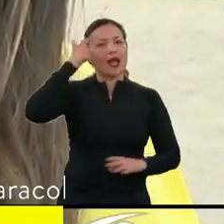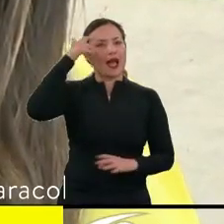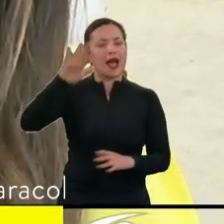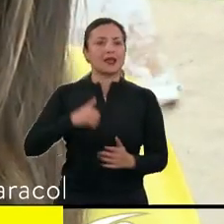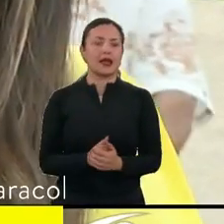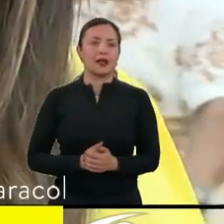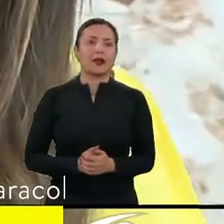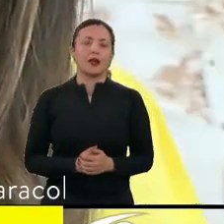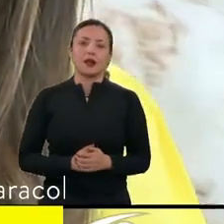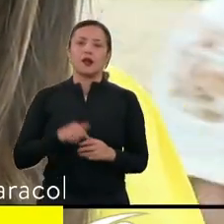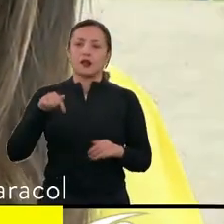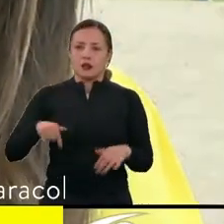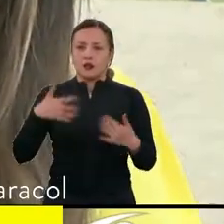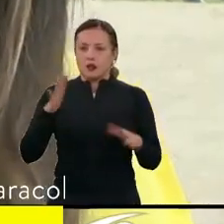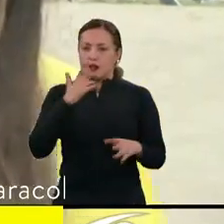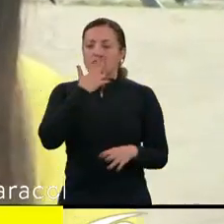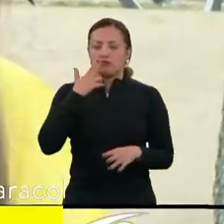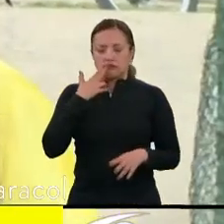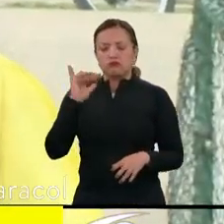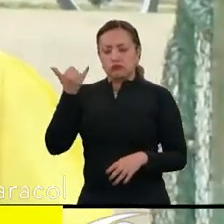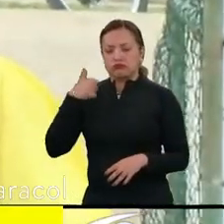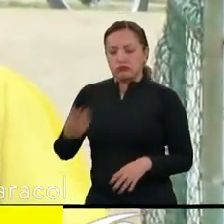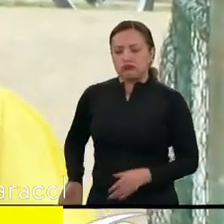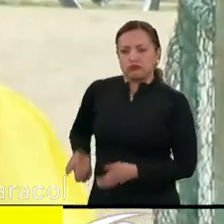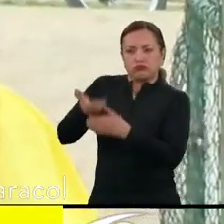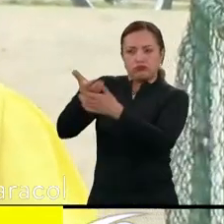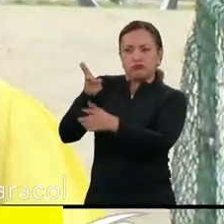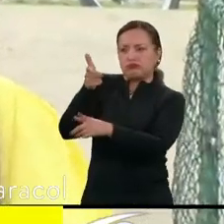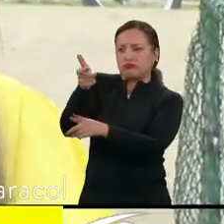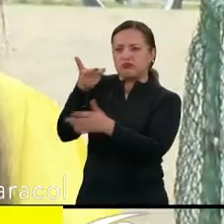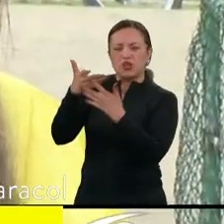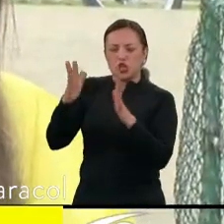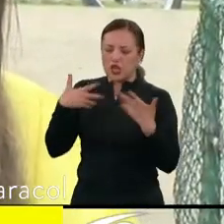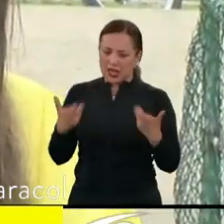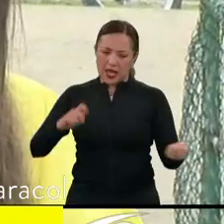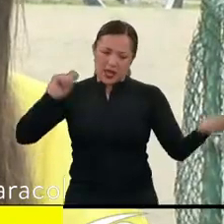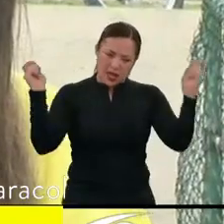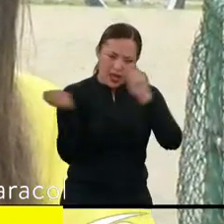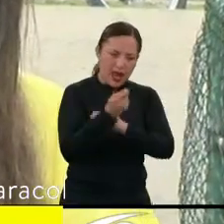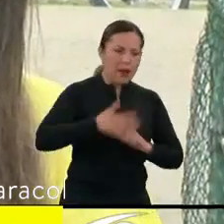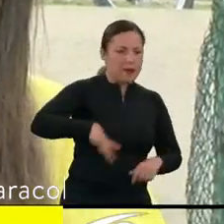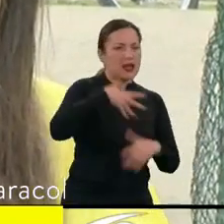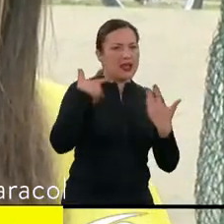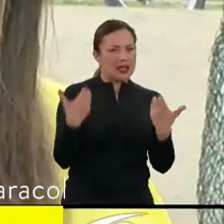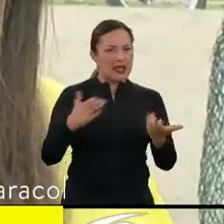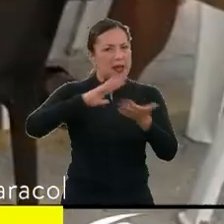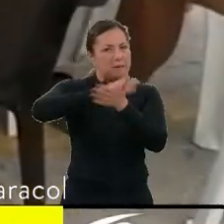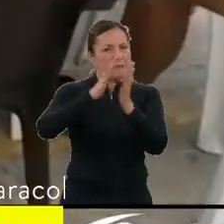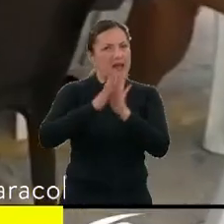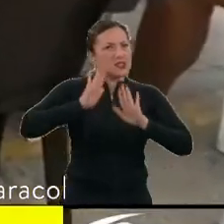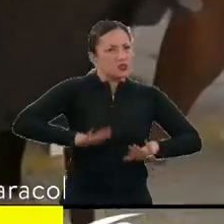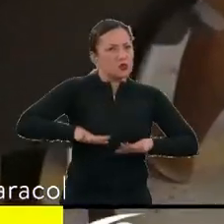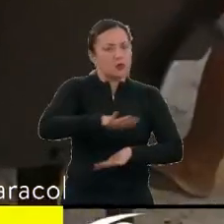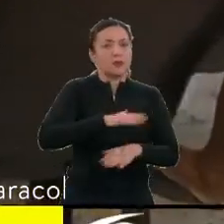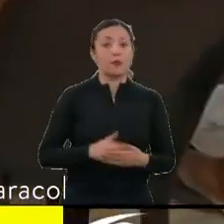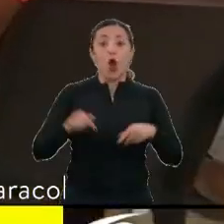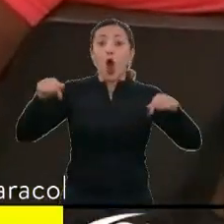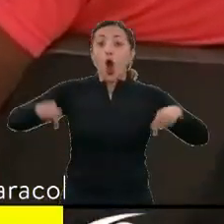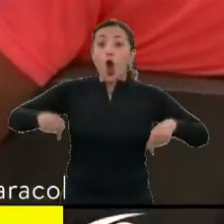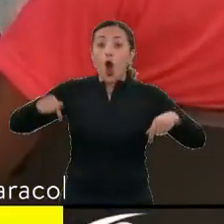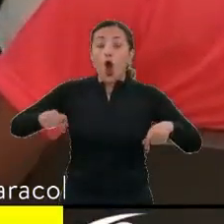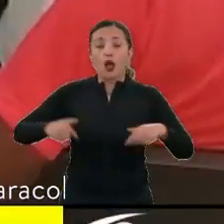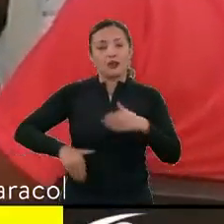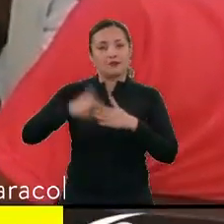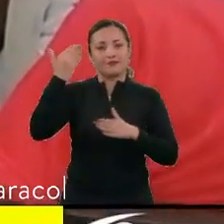nos comprometimos a entregar nuestras armas porque queremos un cambio, queremos paz en nuestra comunidad. Hoy empieza a regir